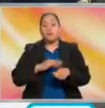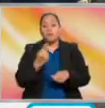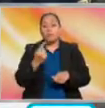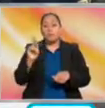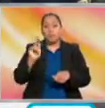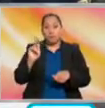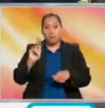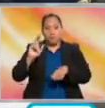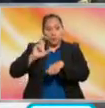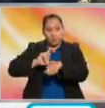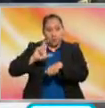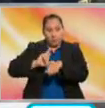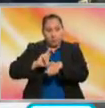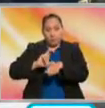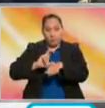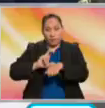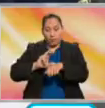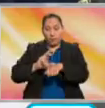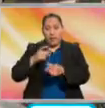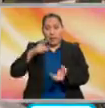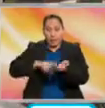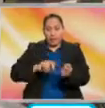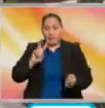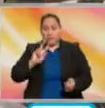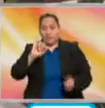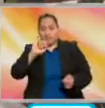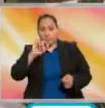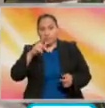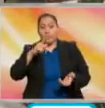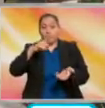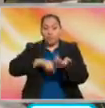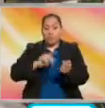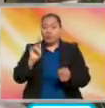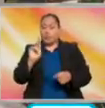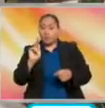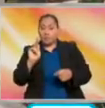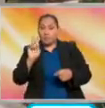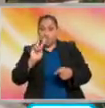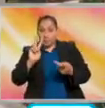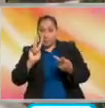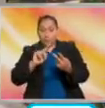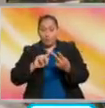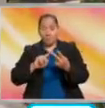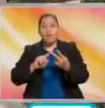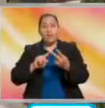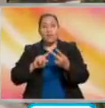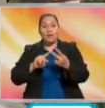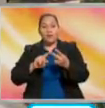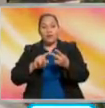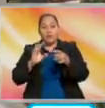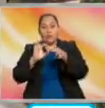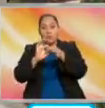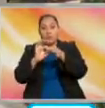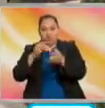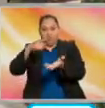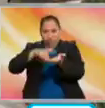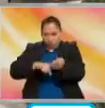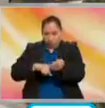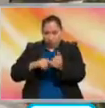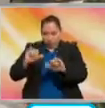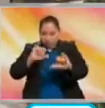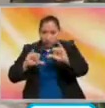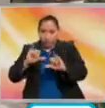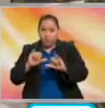proteína del huevo, con la biotina, es una vitamina, y esta proteína y esta vitamina vienen totalmente unidas. Y no las